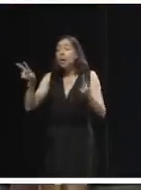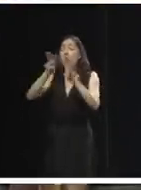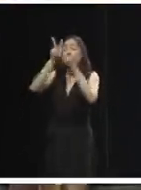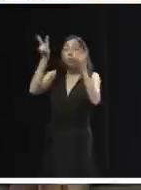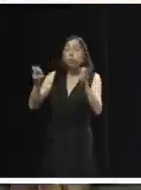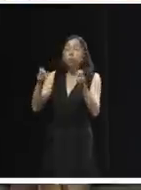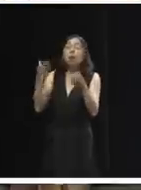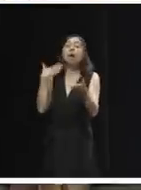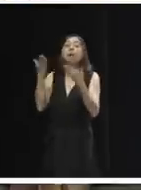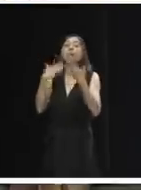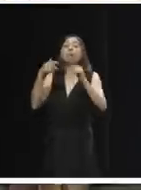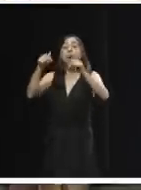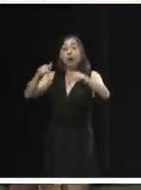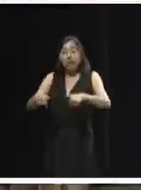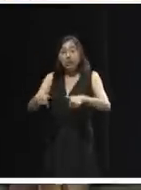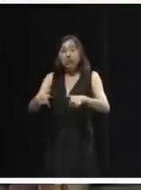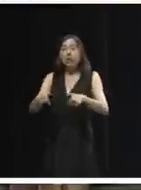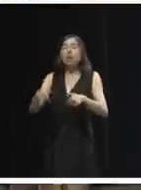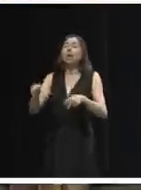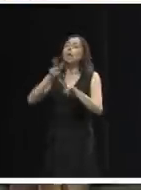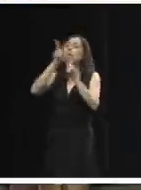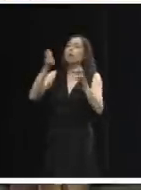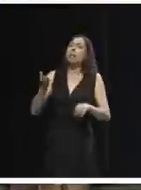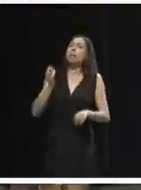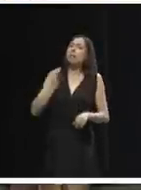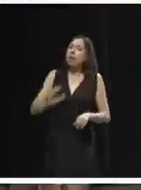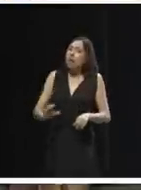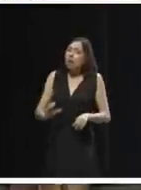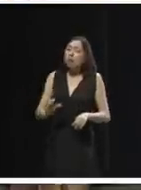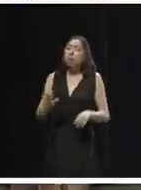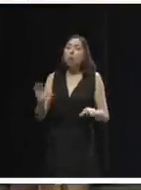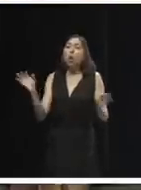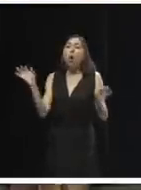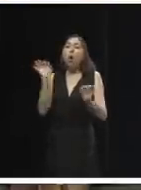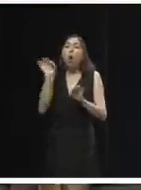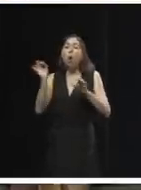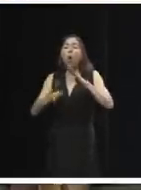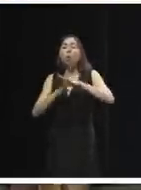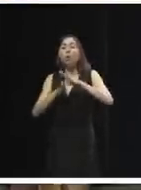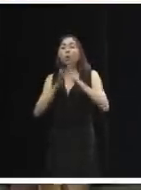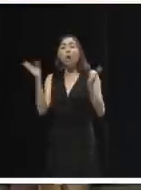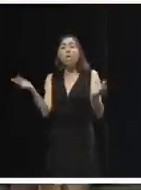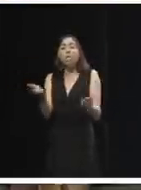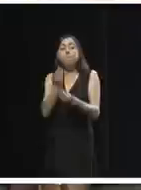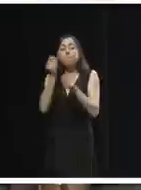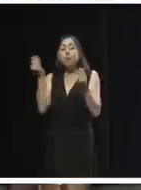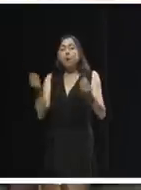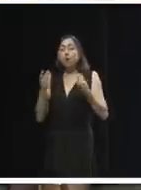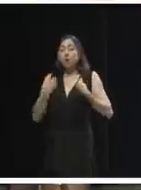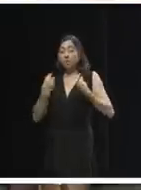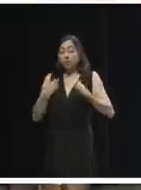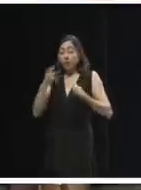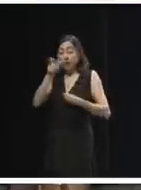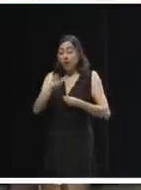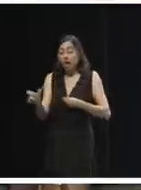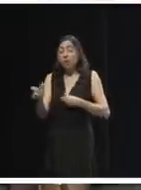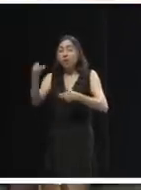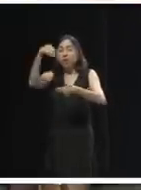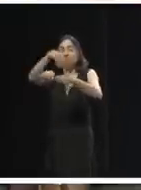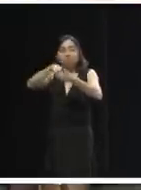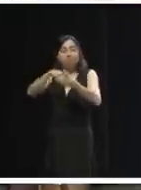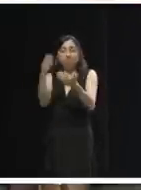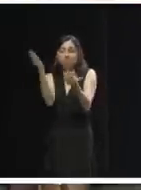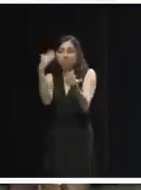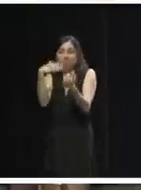aquí, de los salarios o de seguir mejorando la vida de la gente, no va a estar